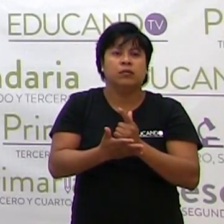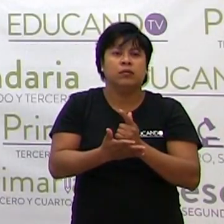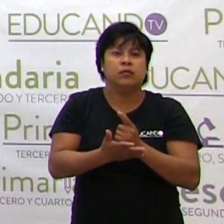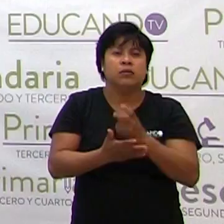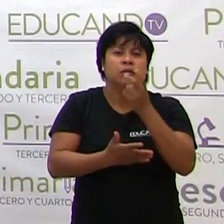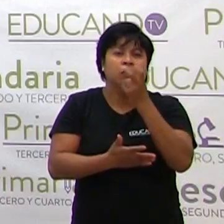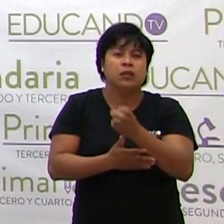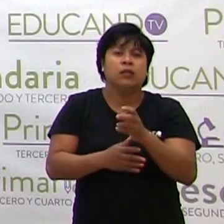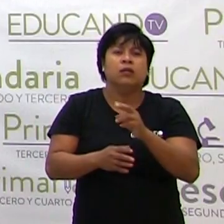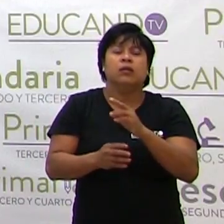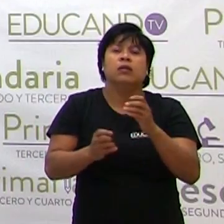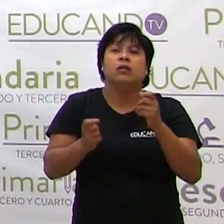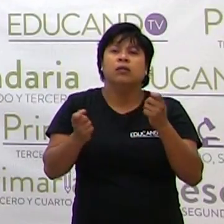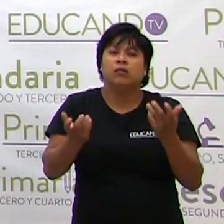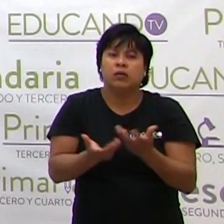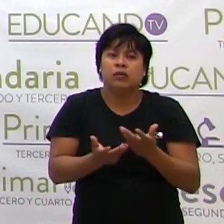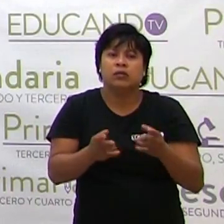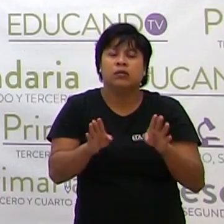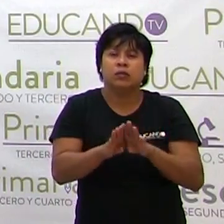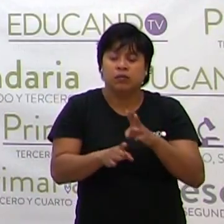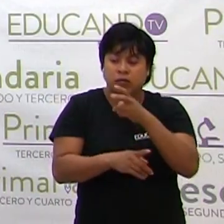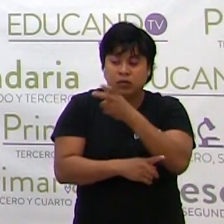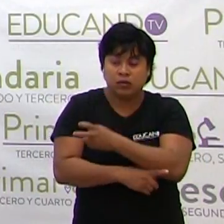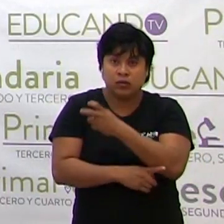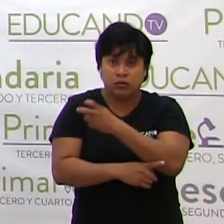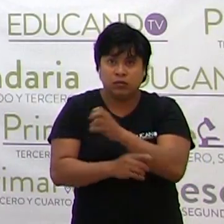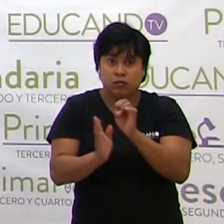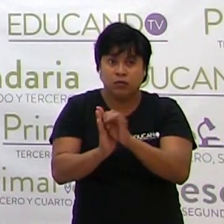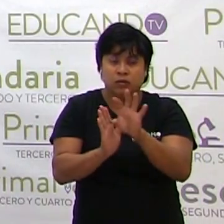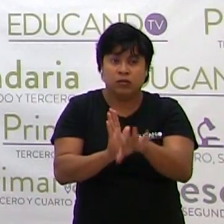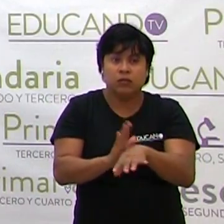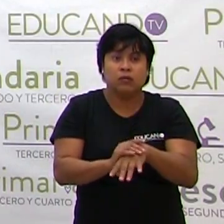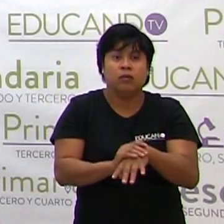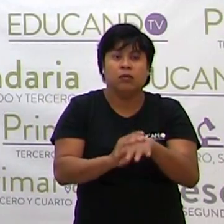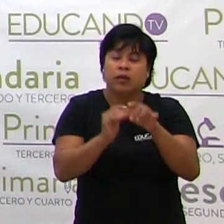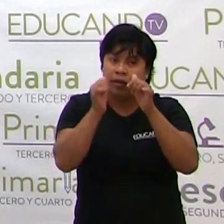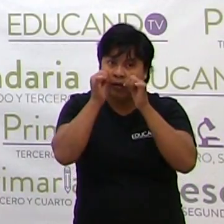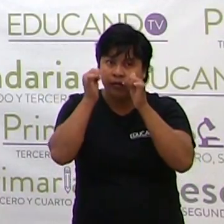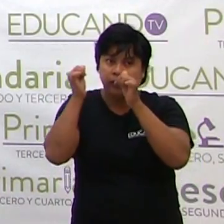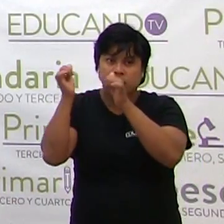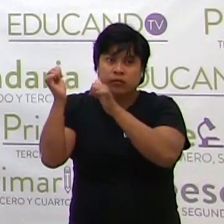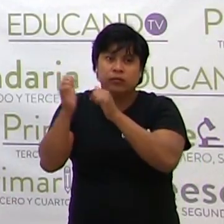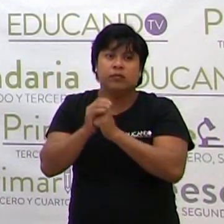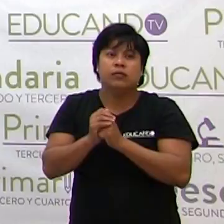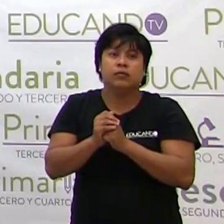están considerados en esta parte, mucha atención,